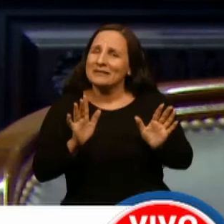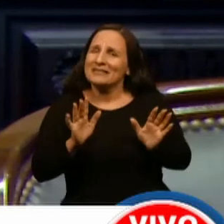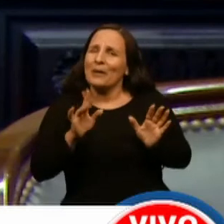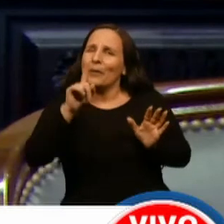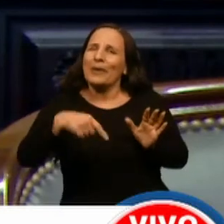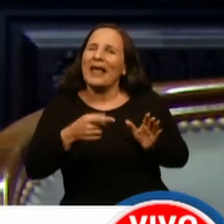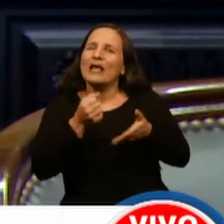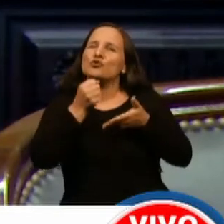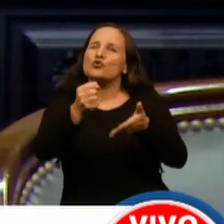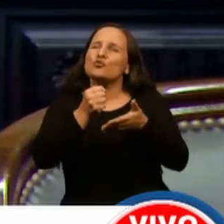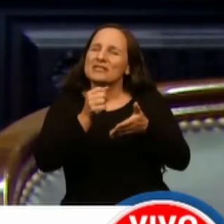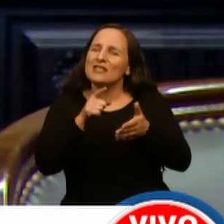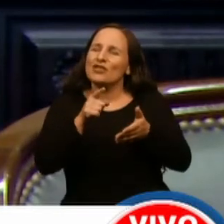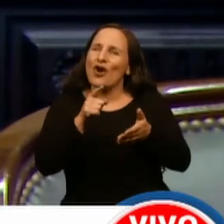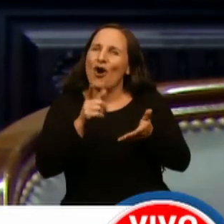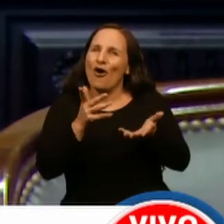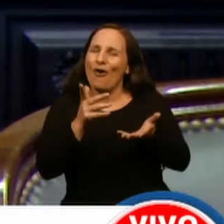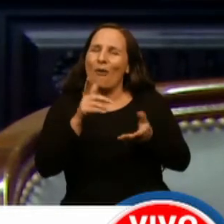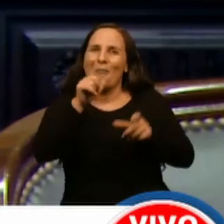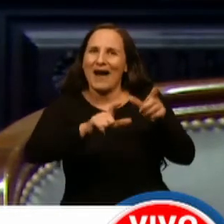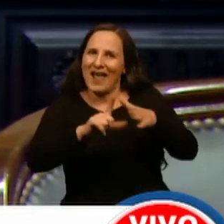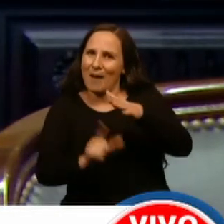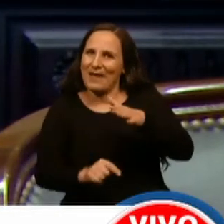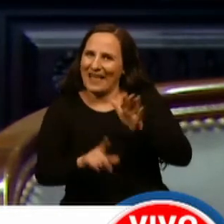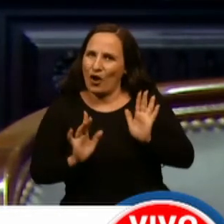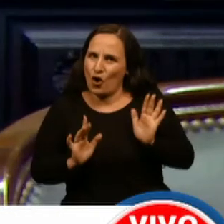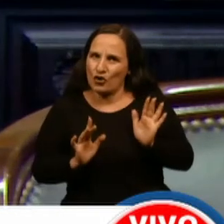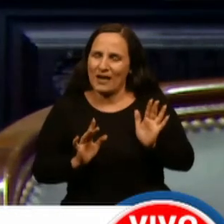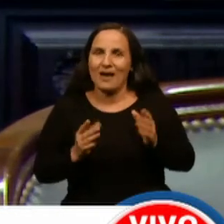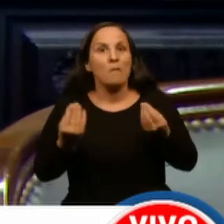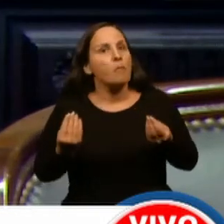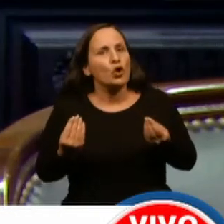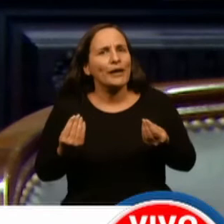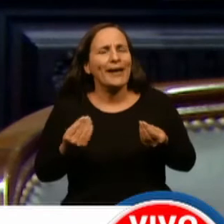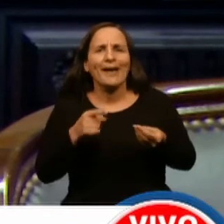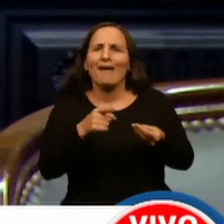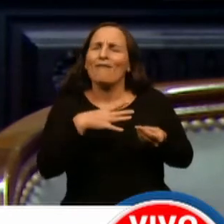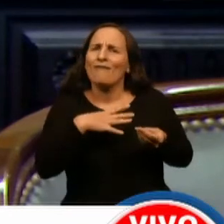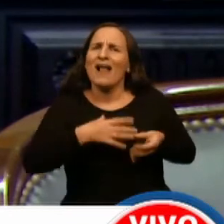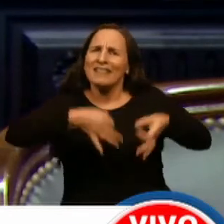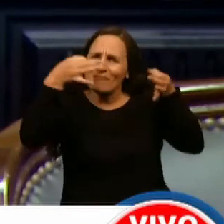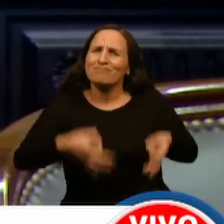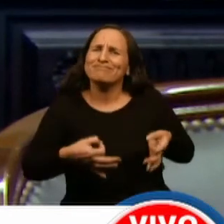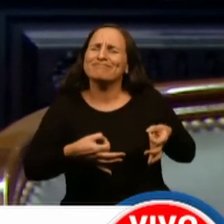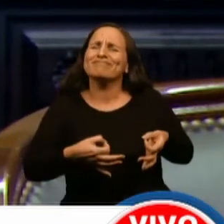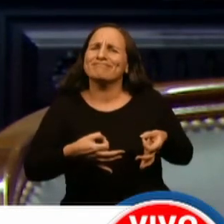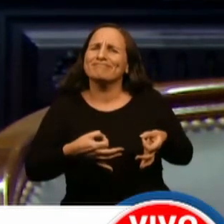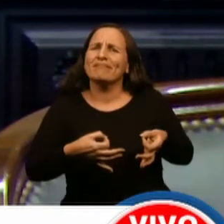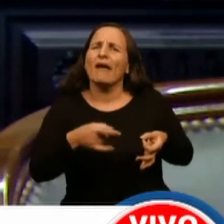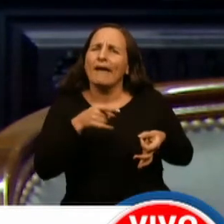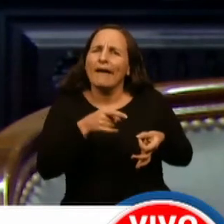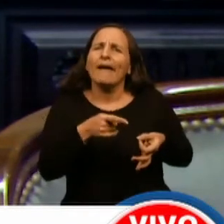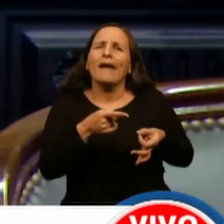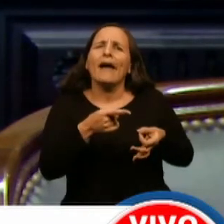el subsidio al gas de los usuarios de la Patagonia, porque no está garantizada de ninguna manera